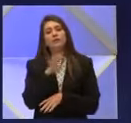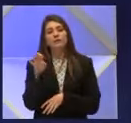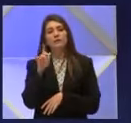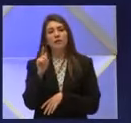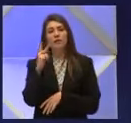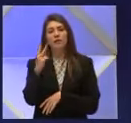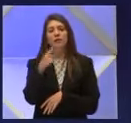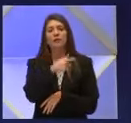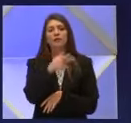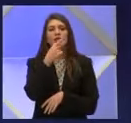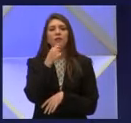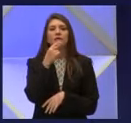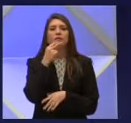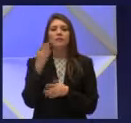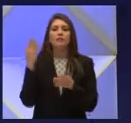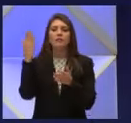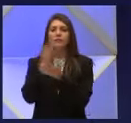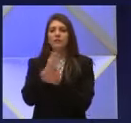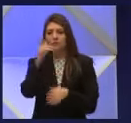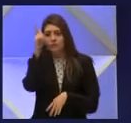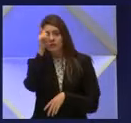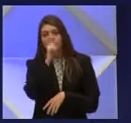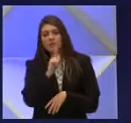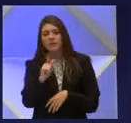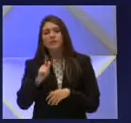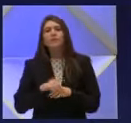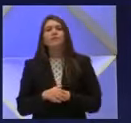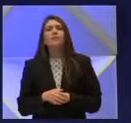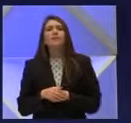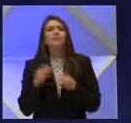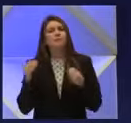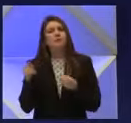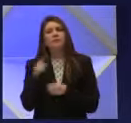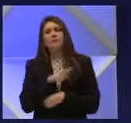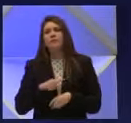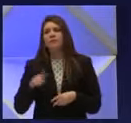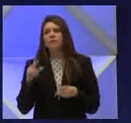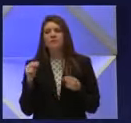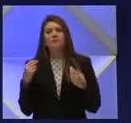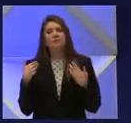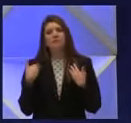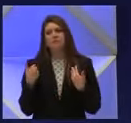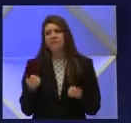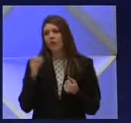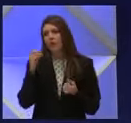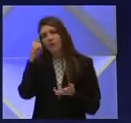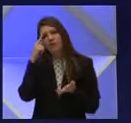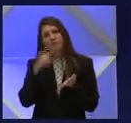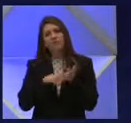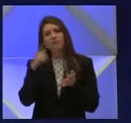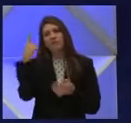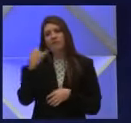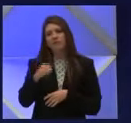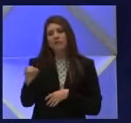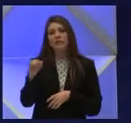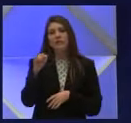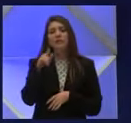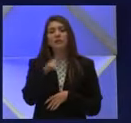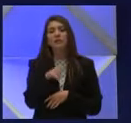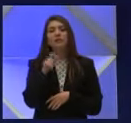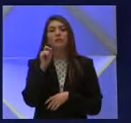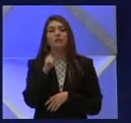mucha gente alrededor del mundo no lo entiende no lo cree imagina que los astronautas de los tiempos modernos